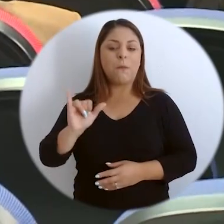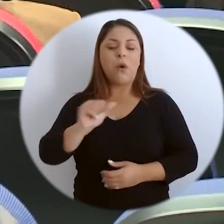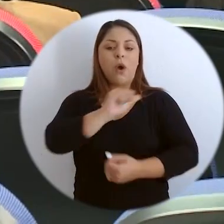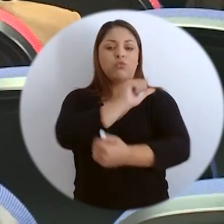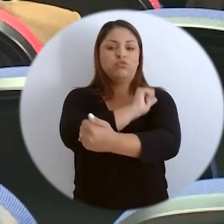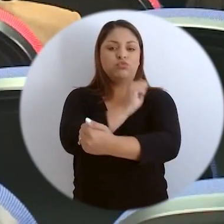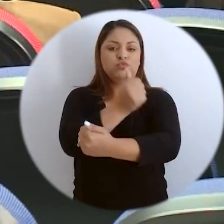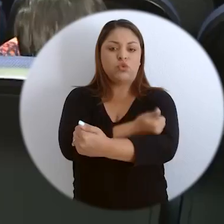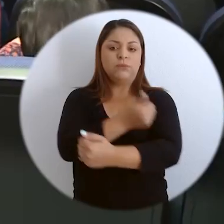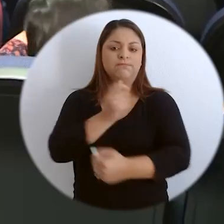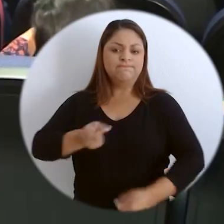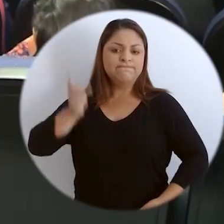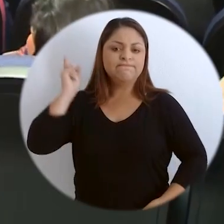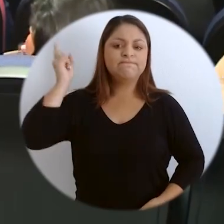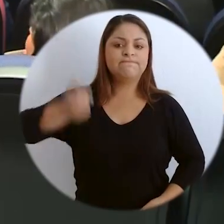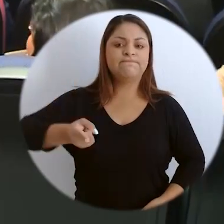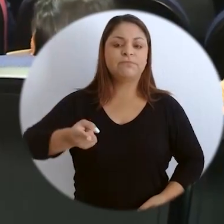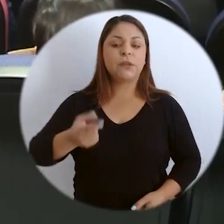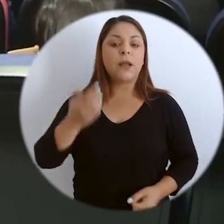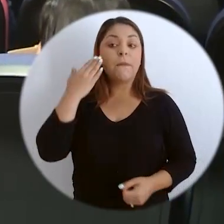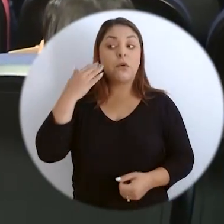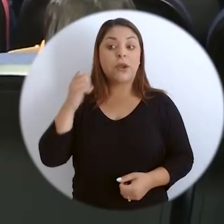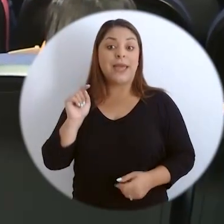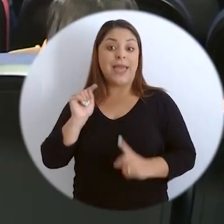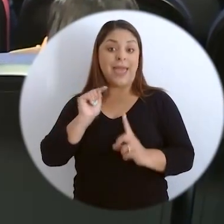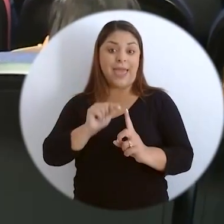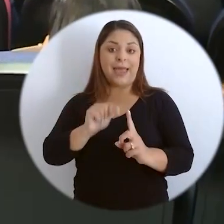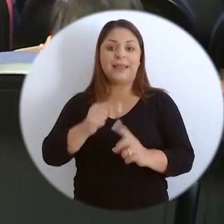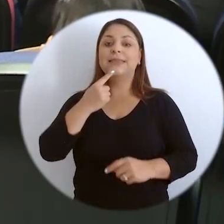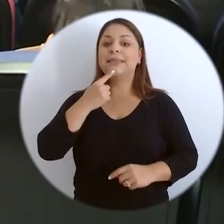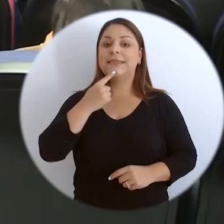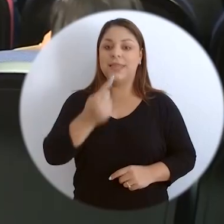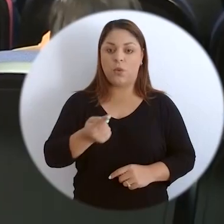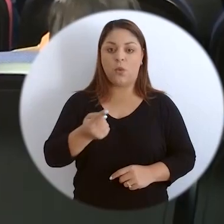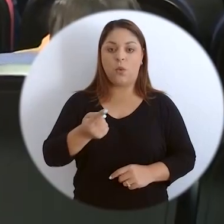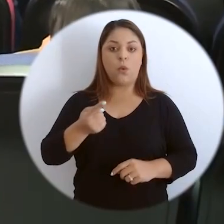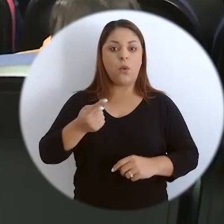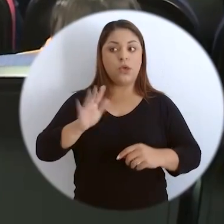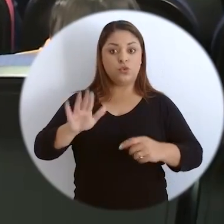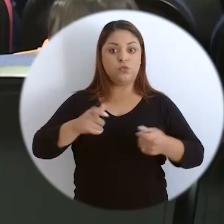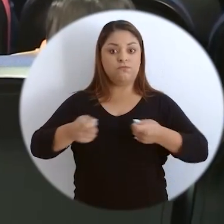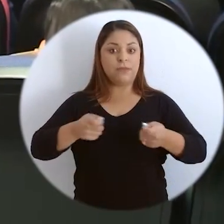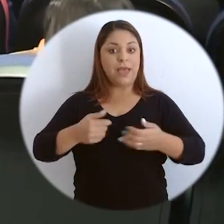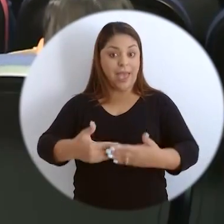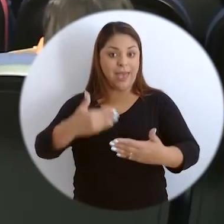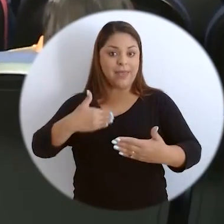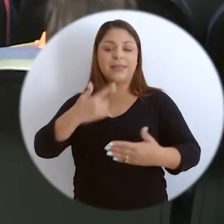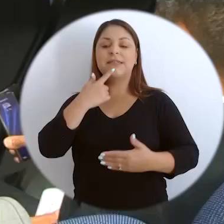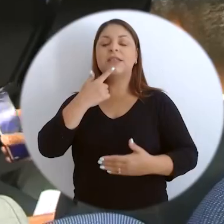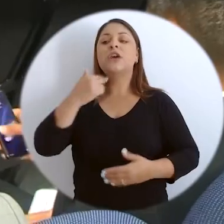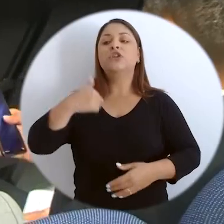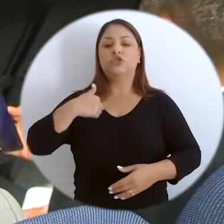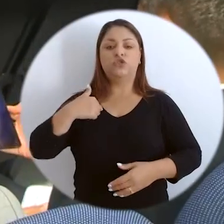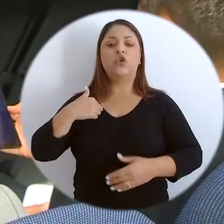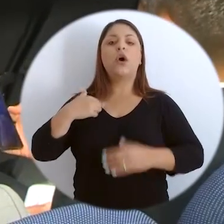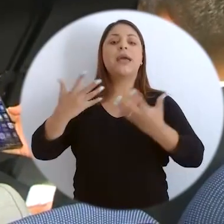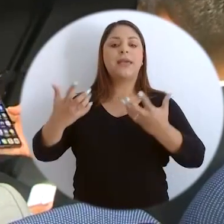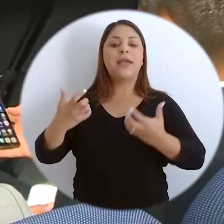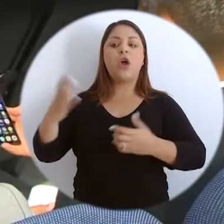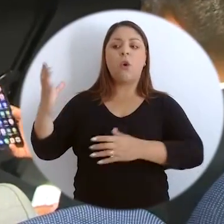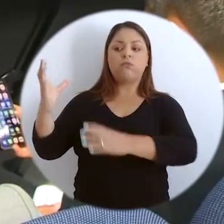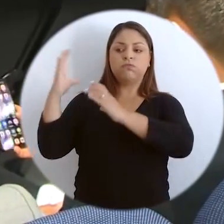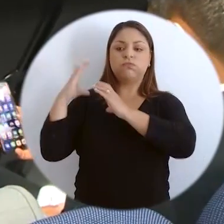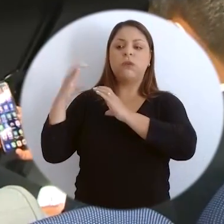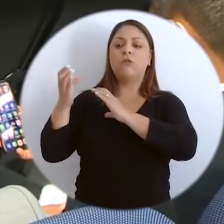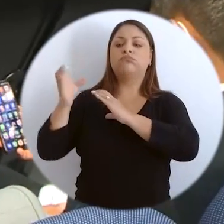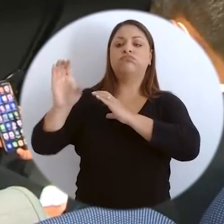transfiere automáticamente un mayor apoyo. Y más bien encontramos lo contrario. Las personas que lo valoran bajo son aquellas que